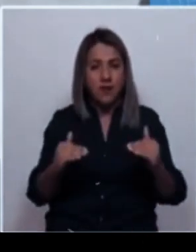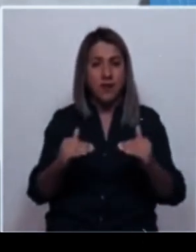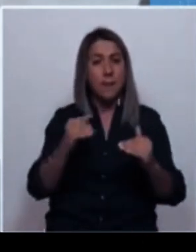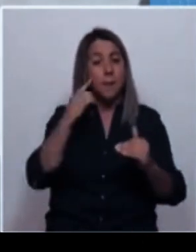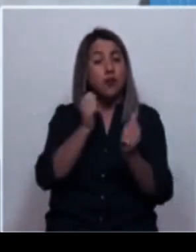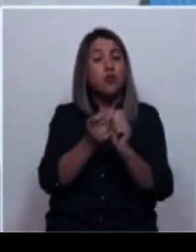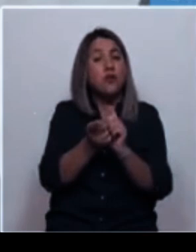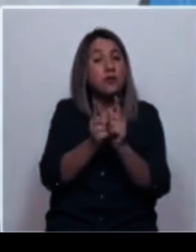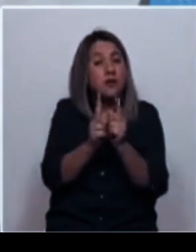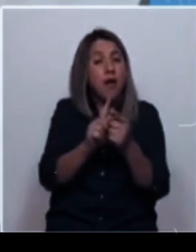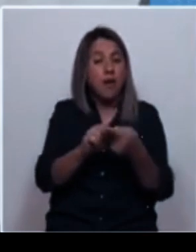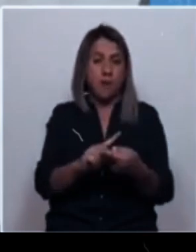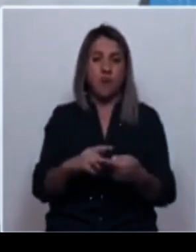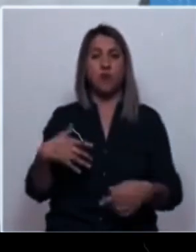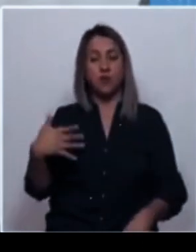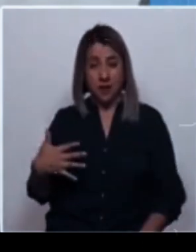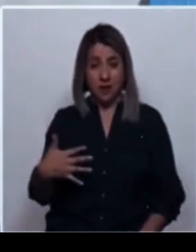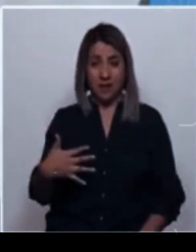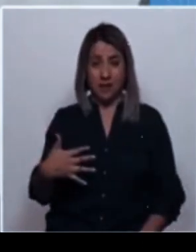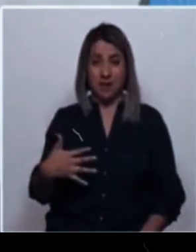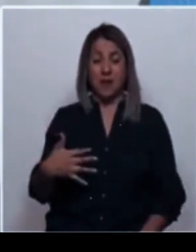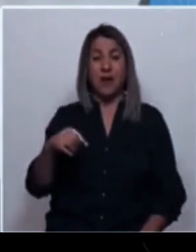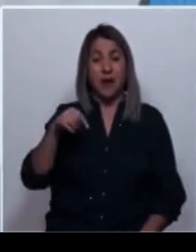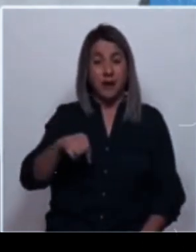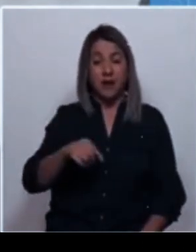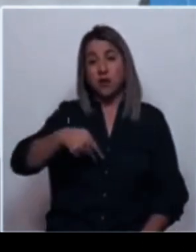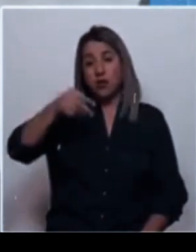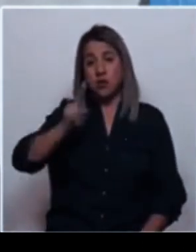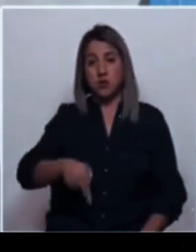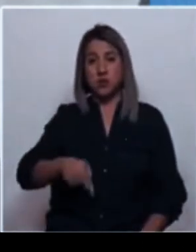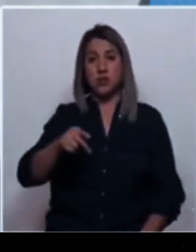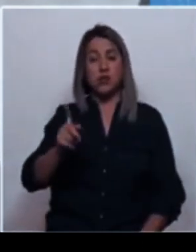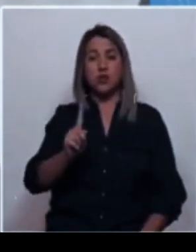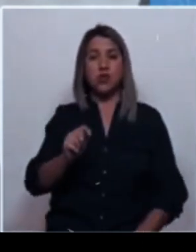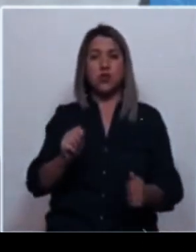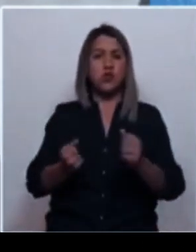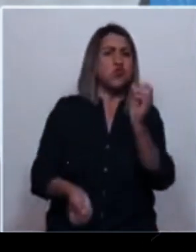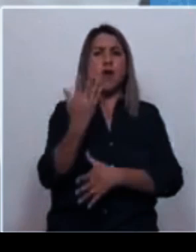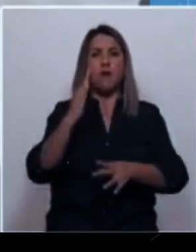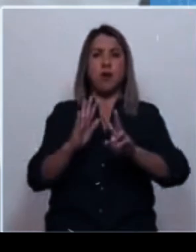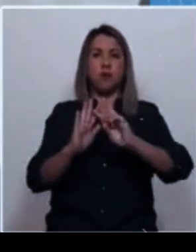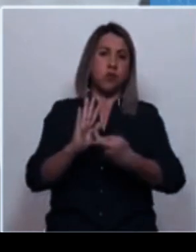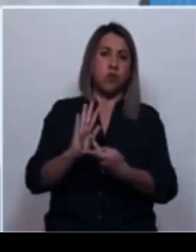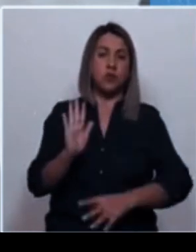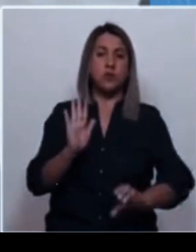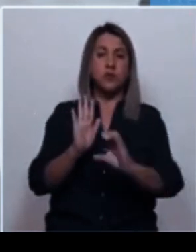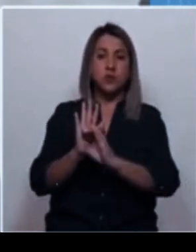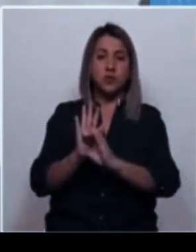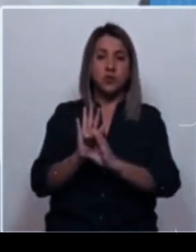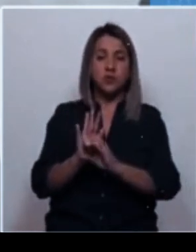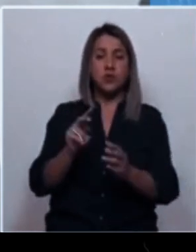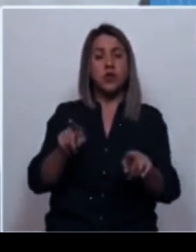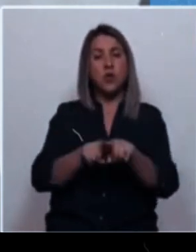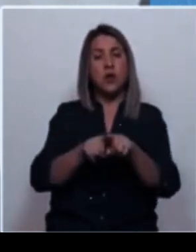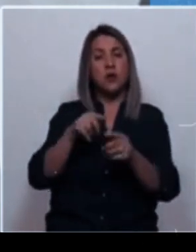necesarios quiere indispensables en vivir en la educación etcétera pero no la refundación y por eso estoy de solucionado y